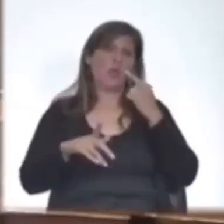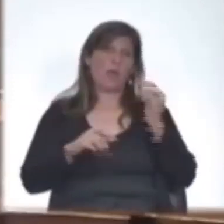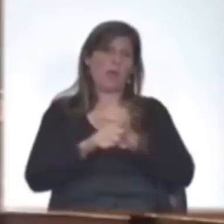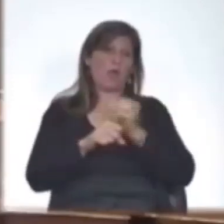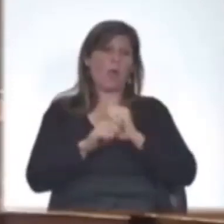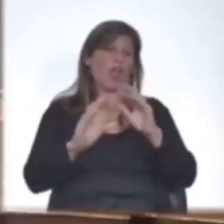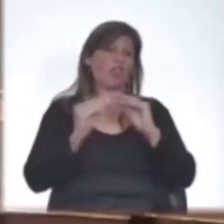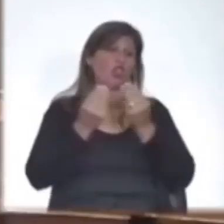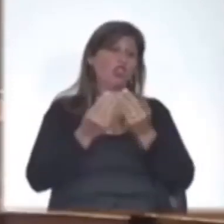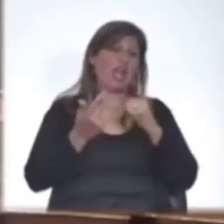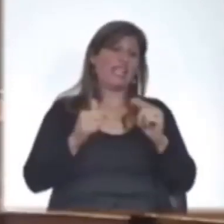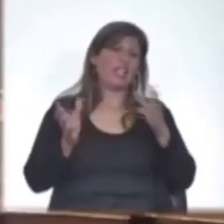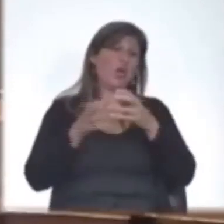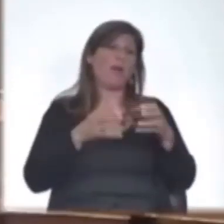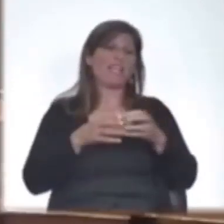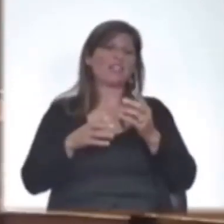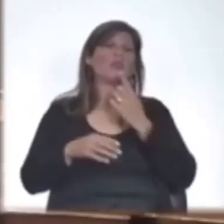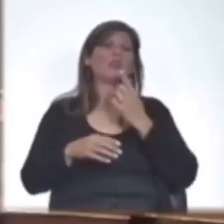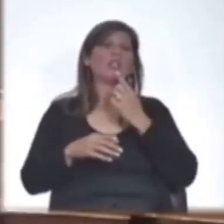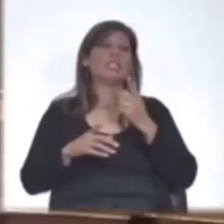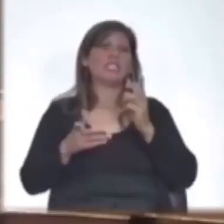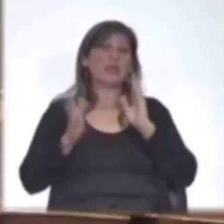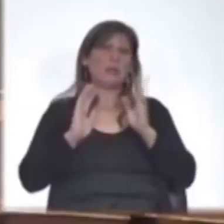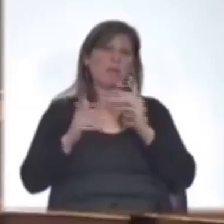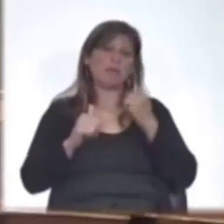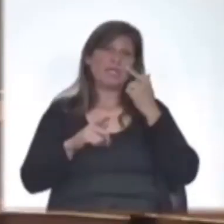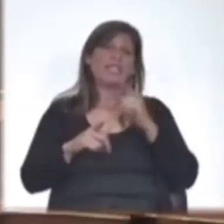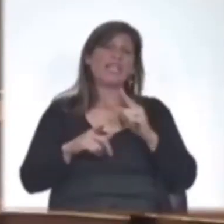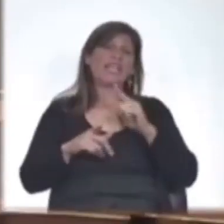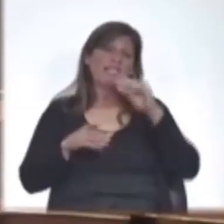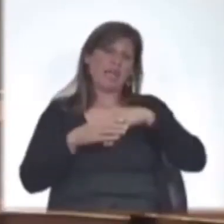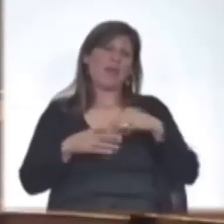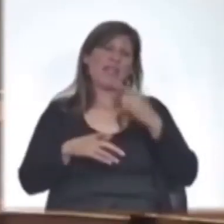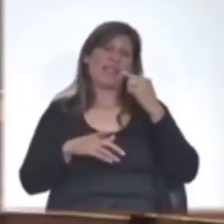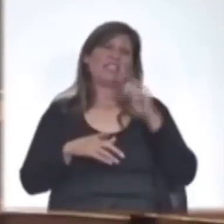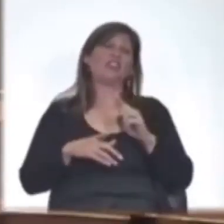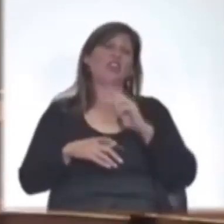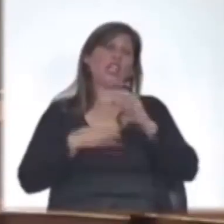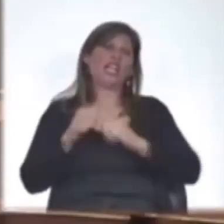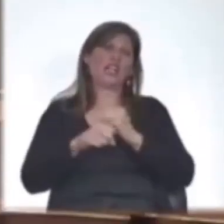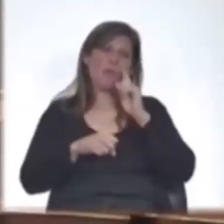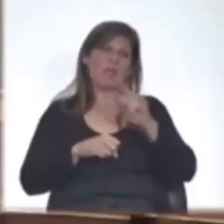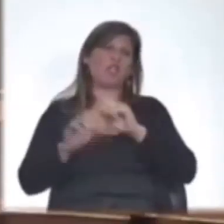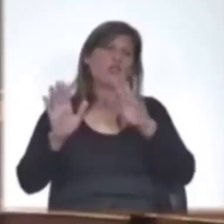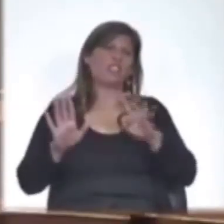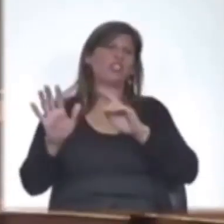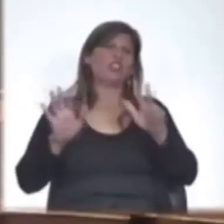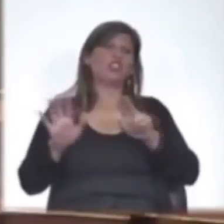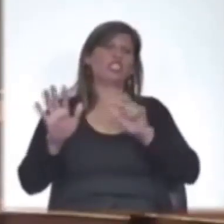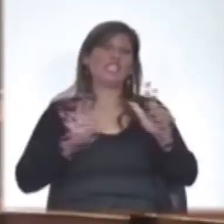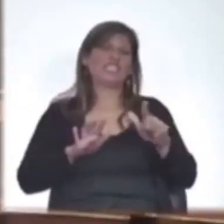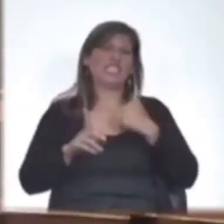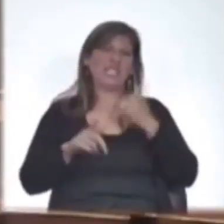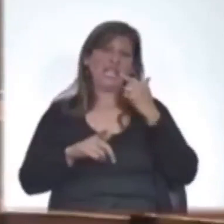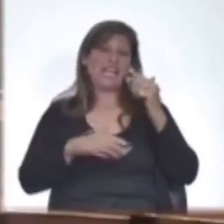este proyecto de ley, pero que sí sabemos que el Poder Ejecutivo lo envió por la gran necesidad que está atravesando nuestro país y